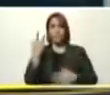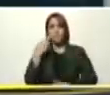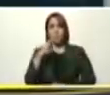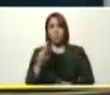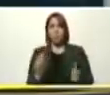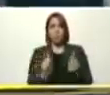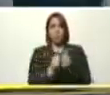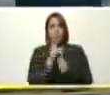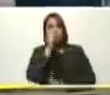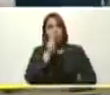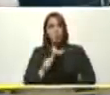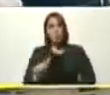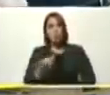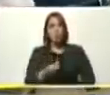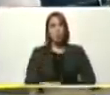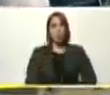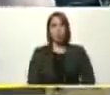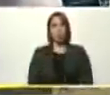pueblo.